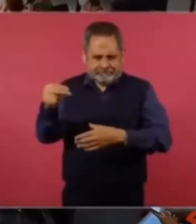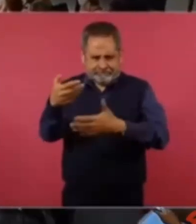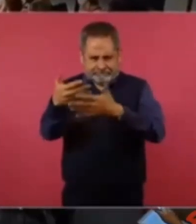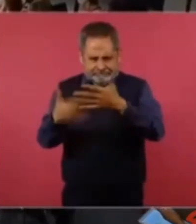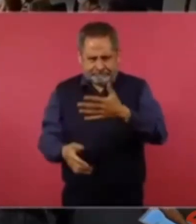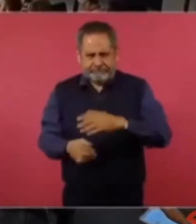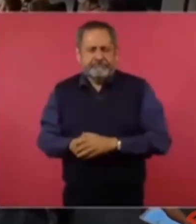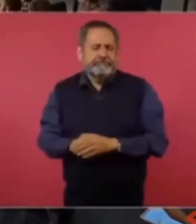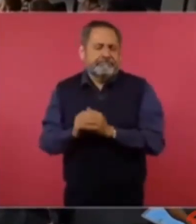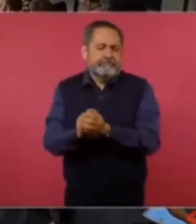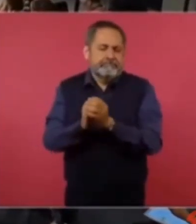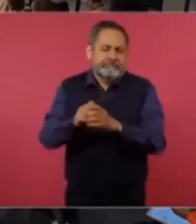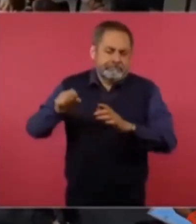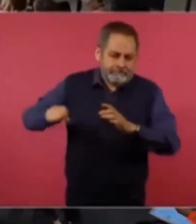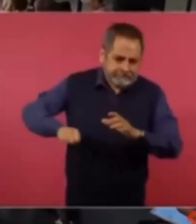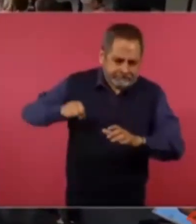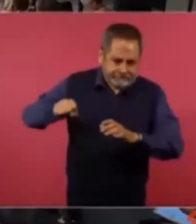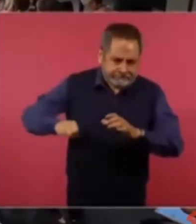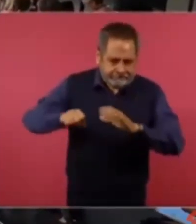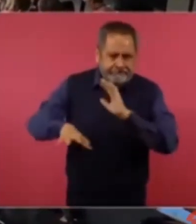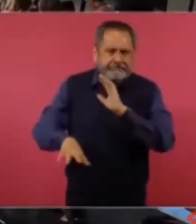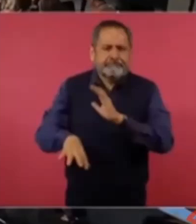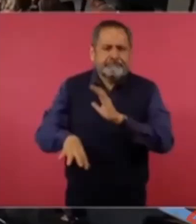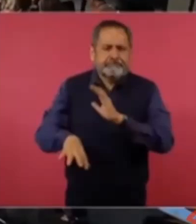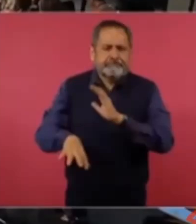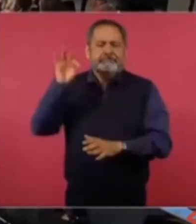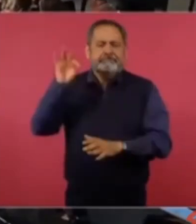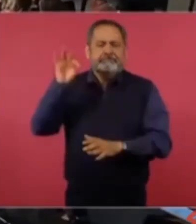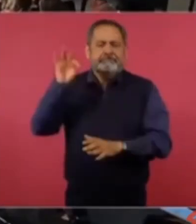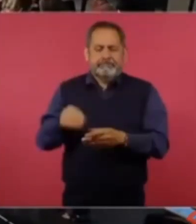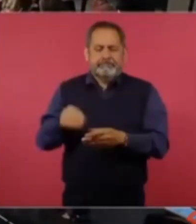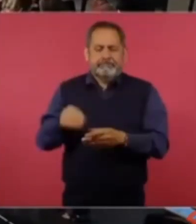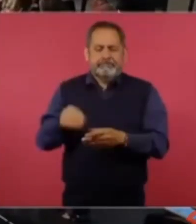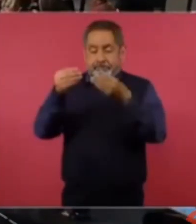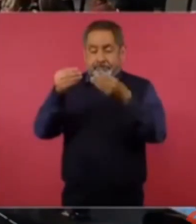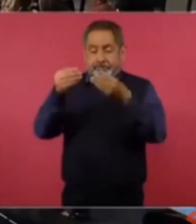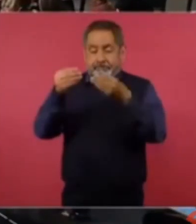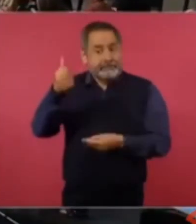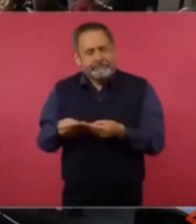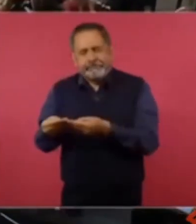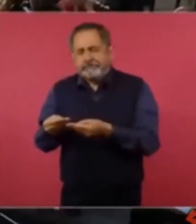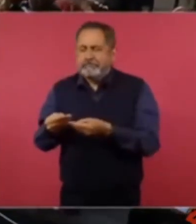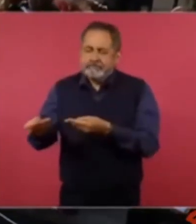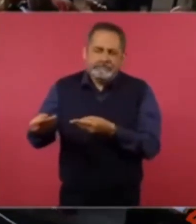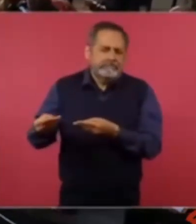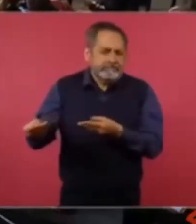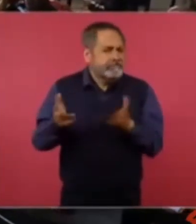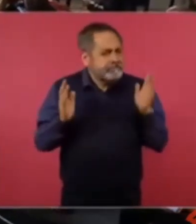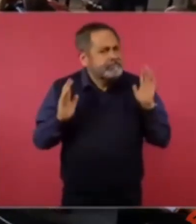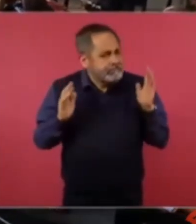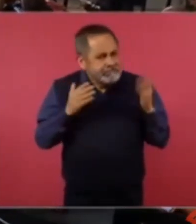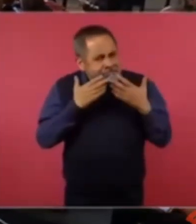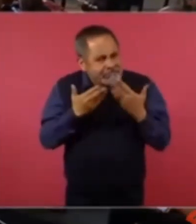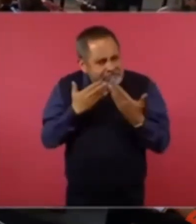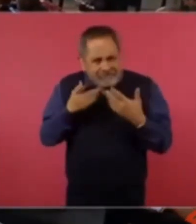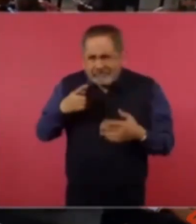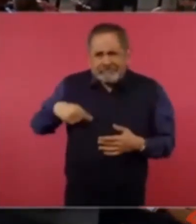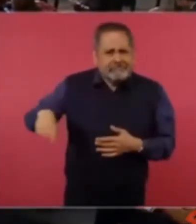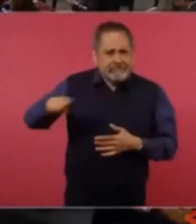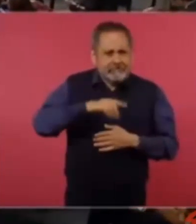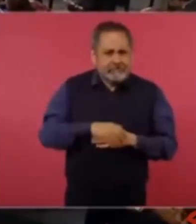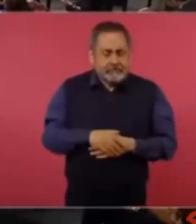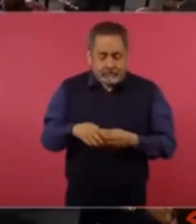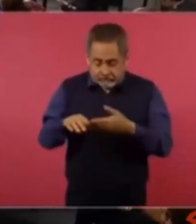Y salieron en una ocasión, o sea, la primera vez que se hizo, salieron